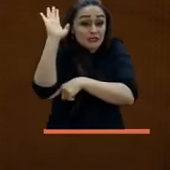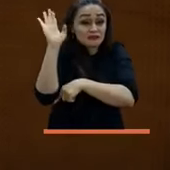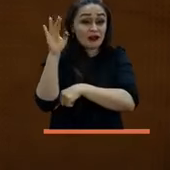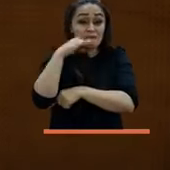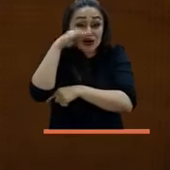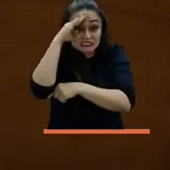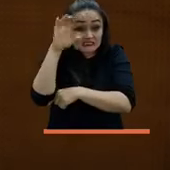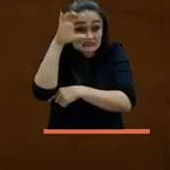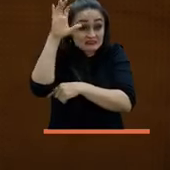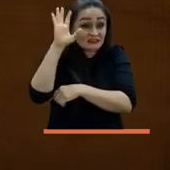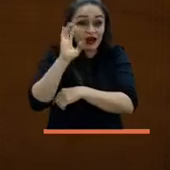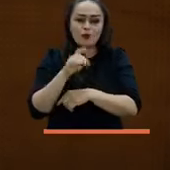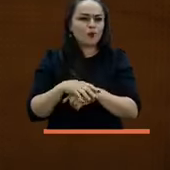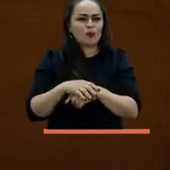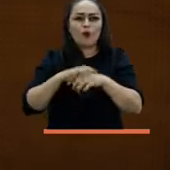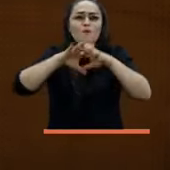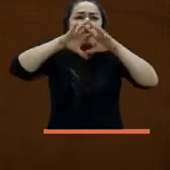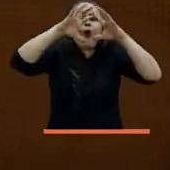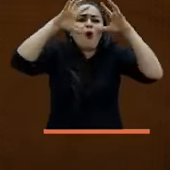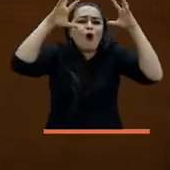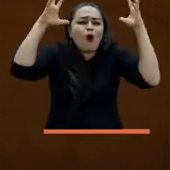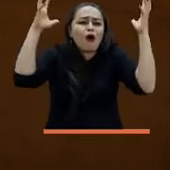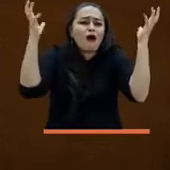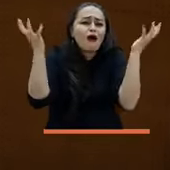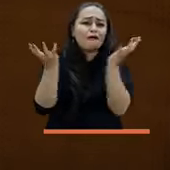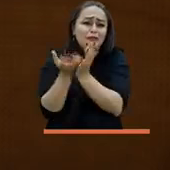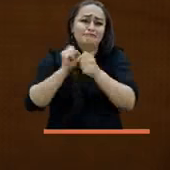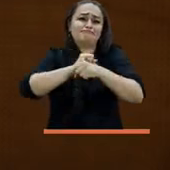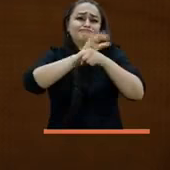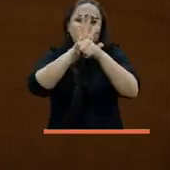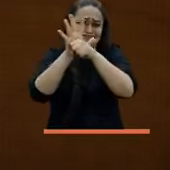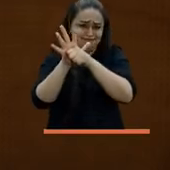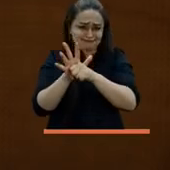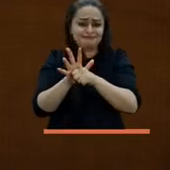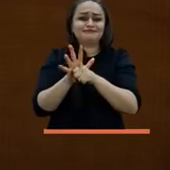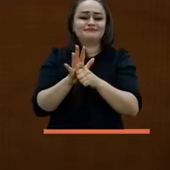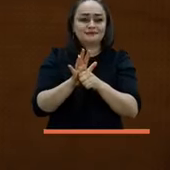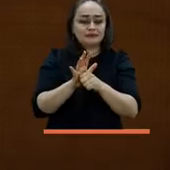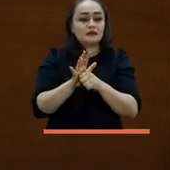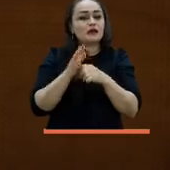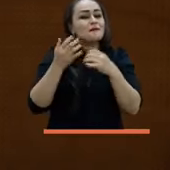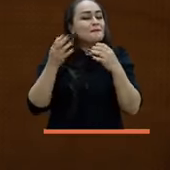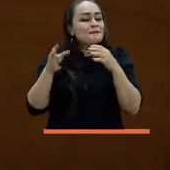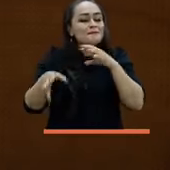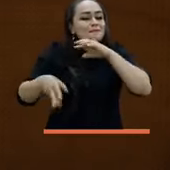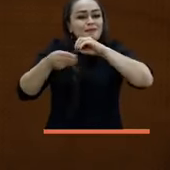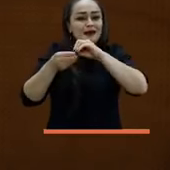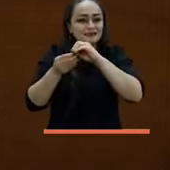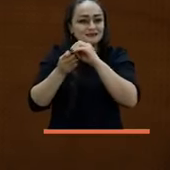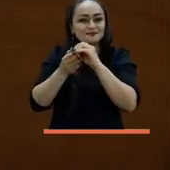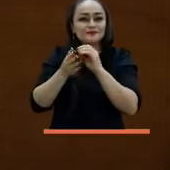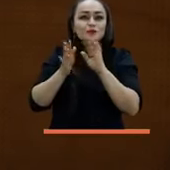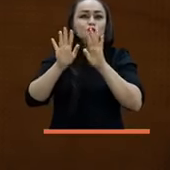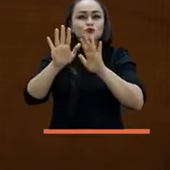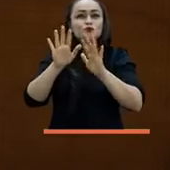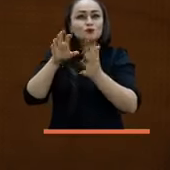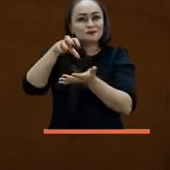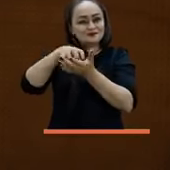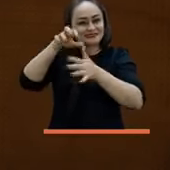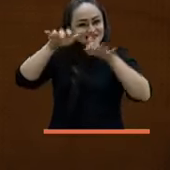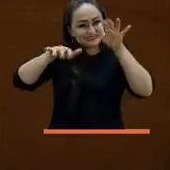sino que está afectando a todo el mundo los segundos también a reforzar un poco el mensaje del secretario nacional de nación